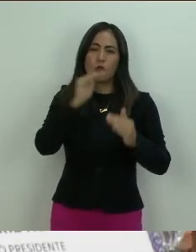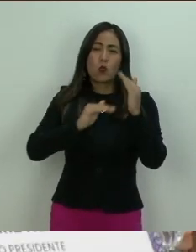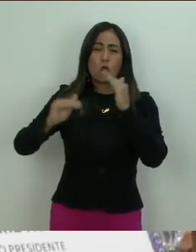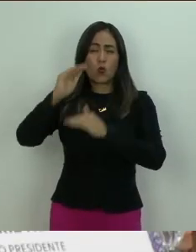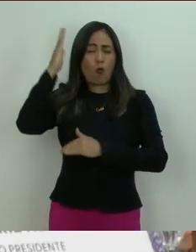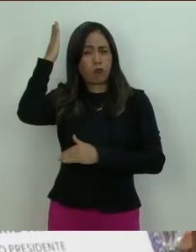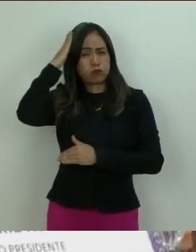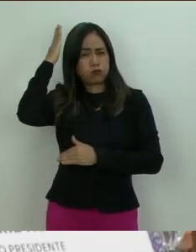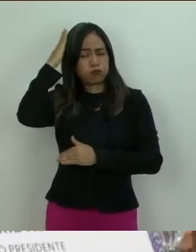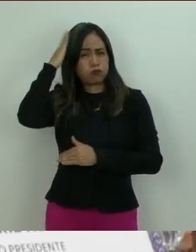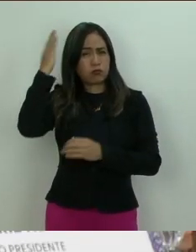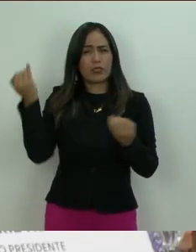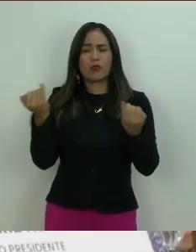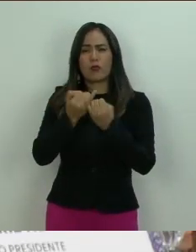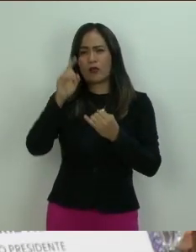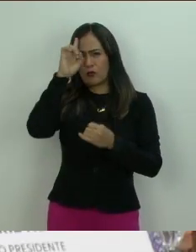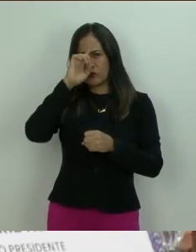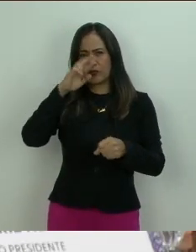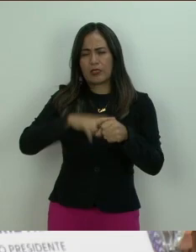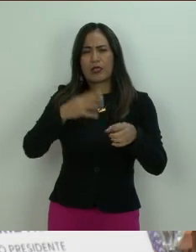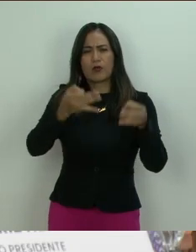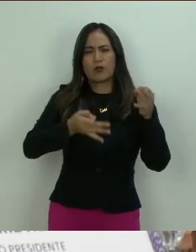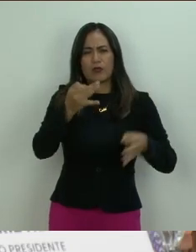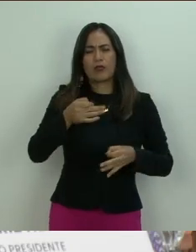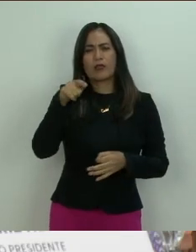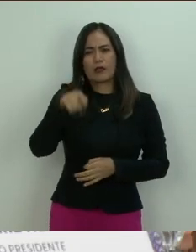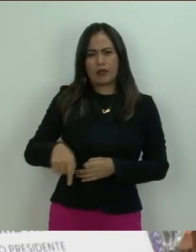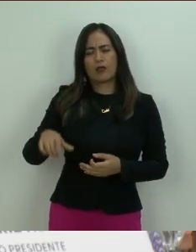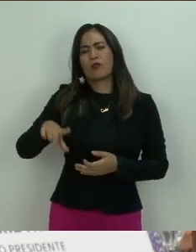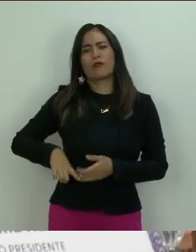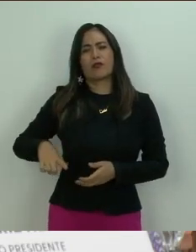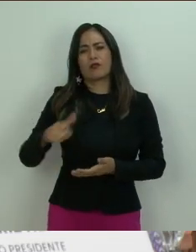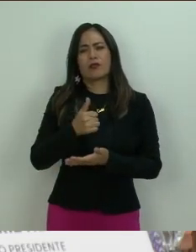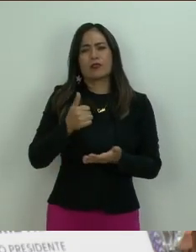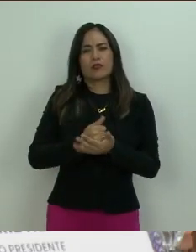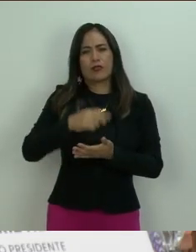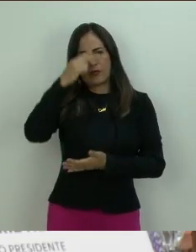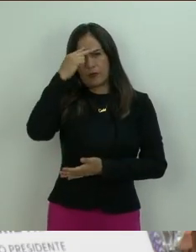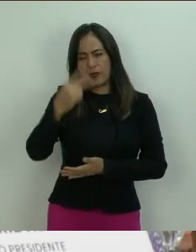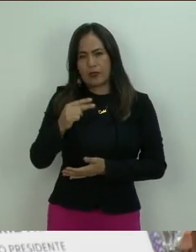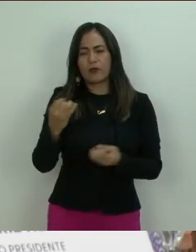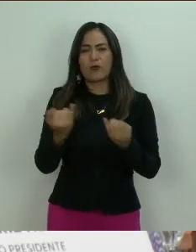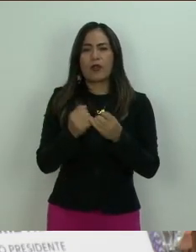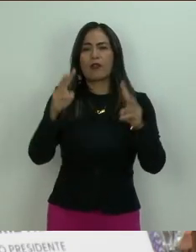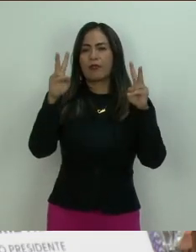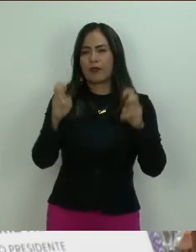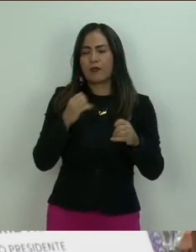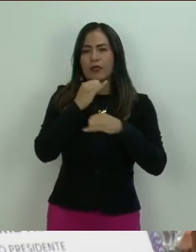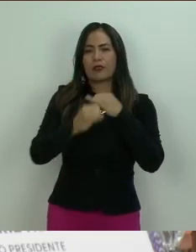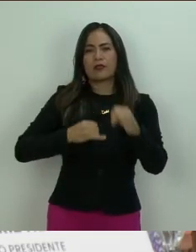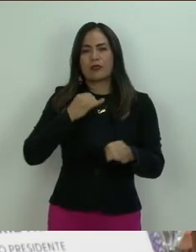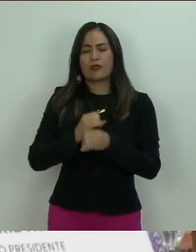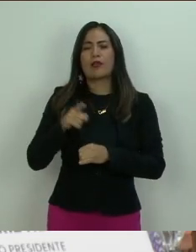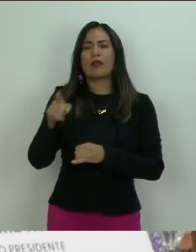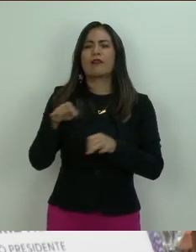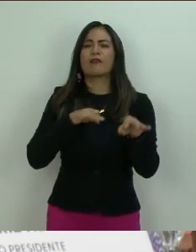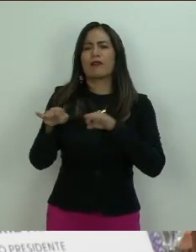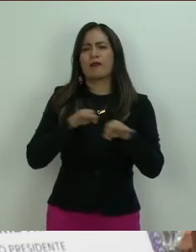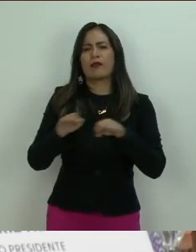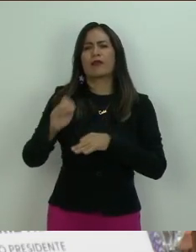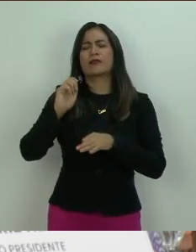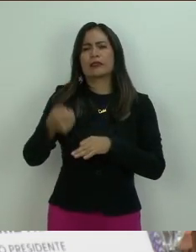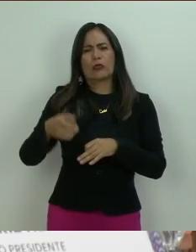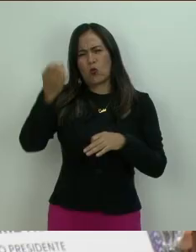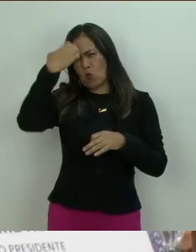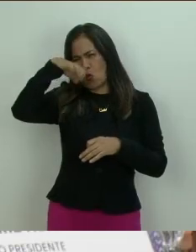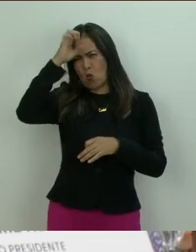de estudios y consejera jurídica del Gobierno de la Ciudad de México. En el ámbito internacional se desempeñó como integrante